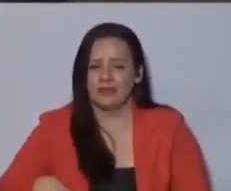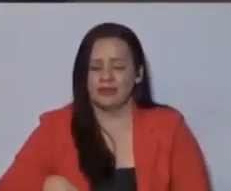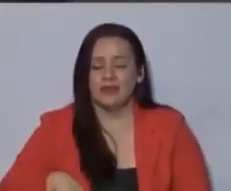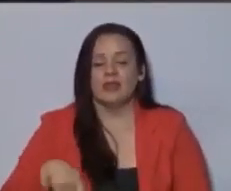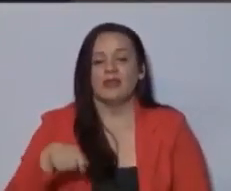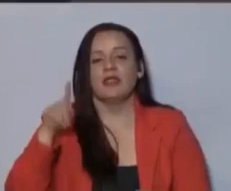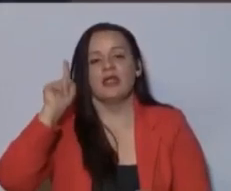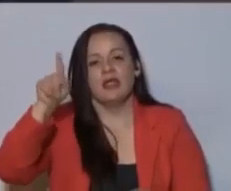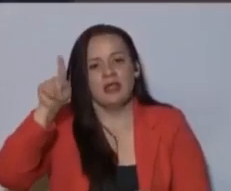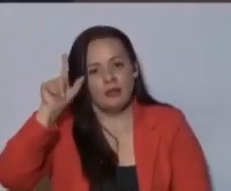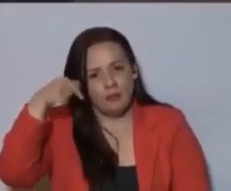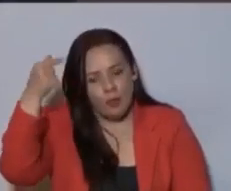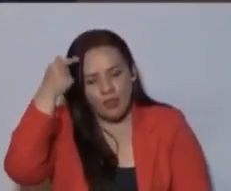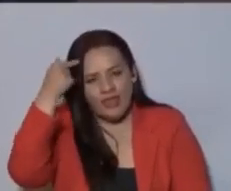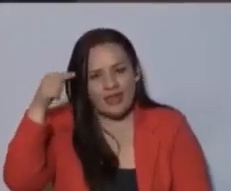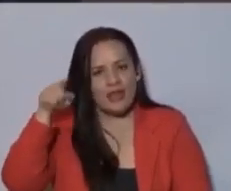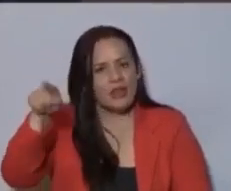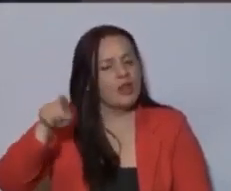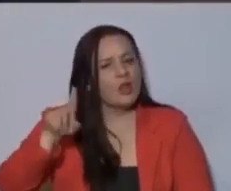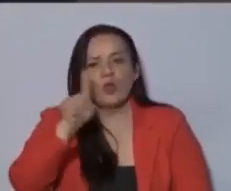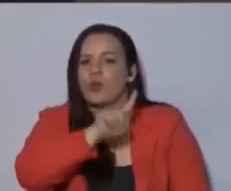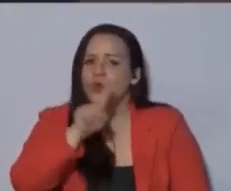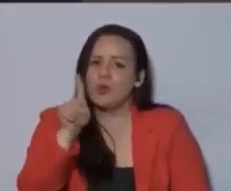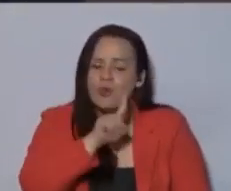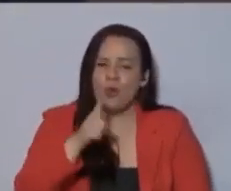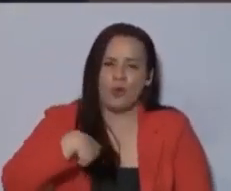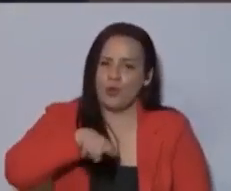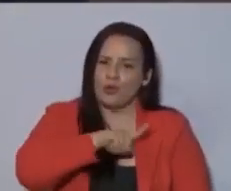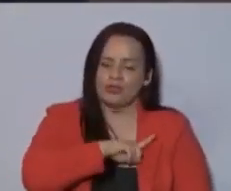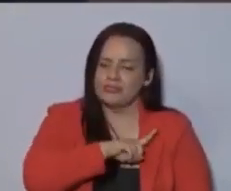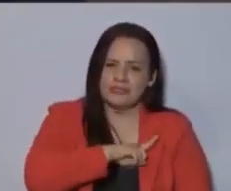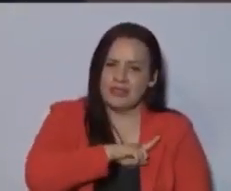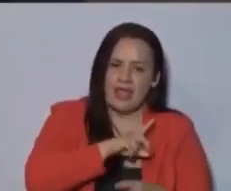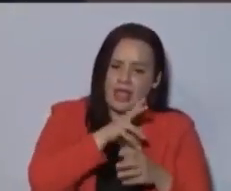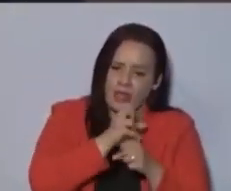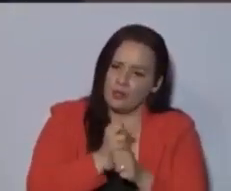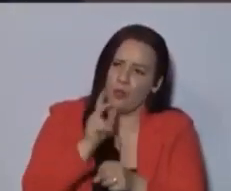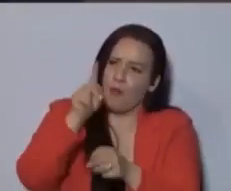El Poder Ejecutivo no nos ha participado